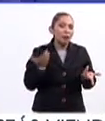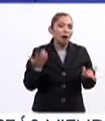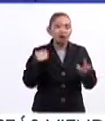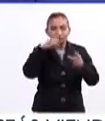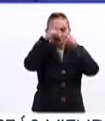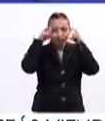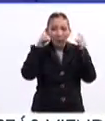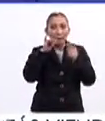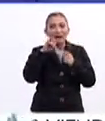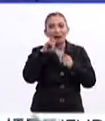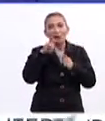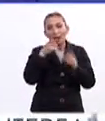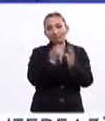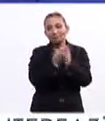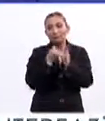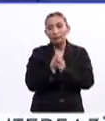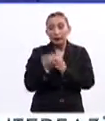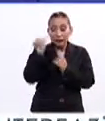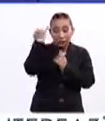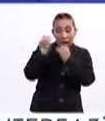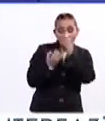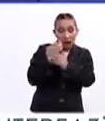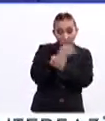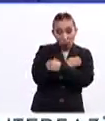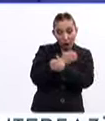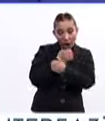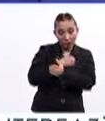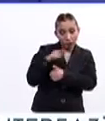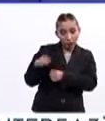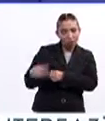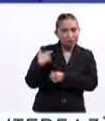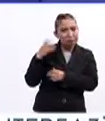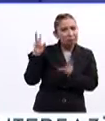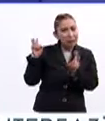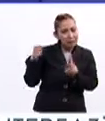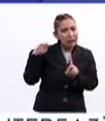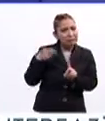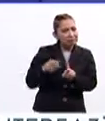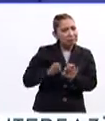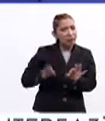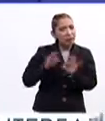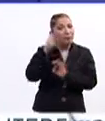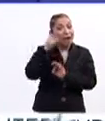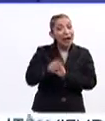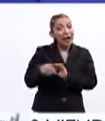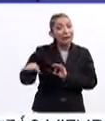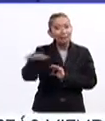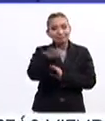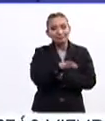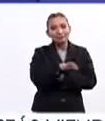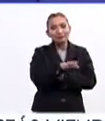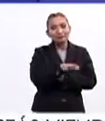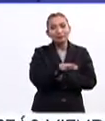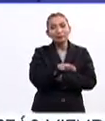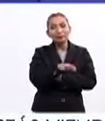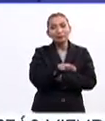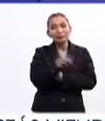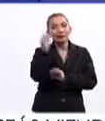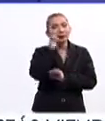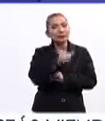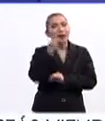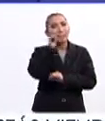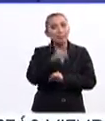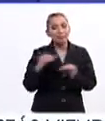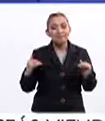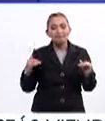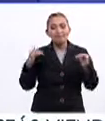virtual. Así es, la innovación en educación va a ser uno de los temas claves para que esta pues esté siempre